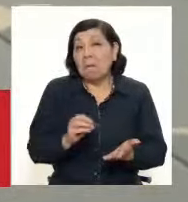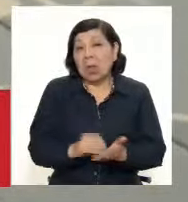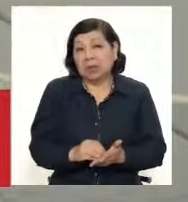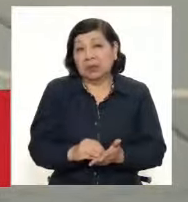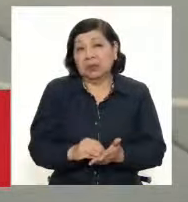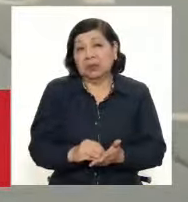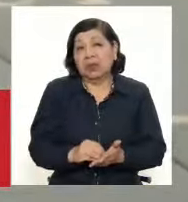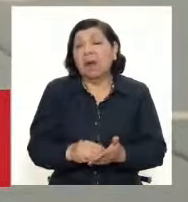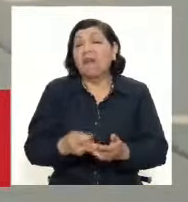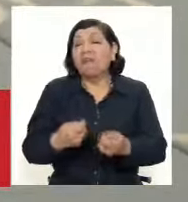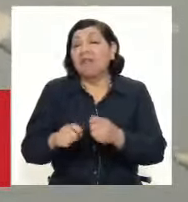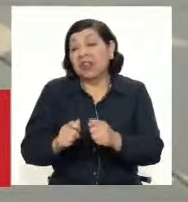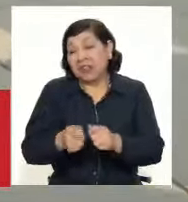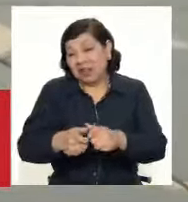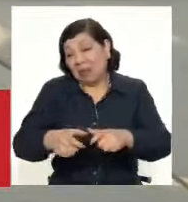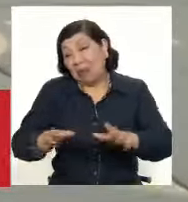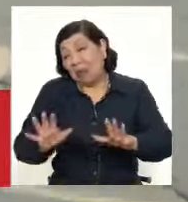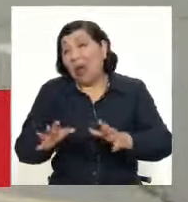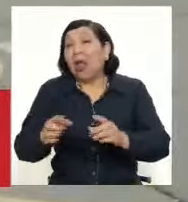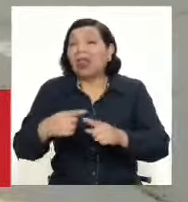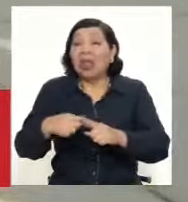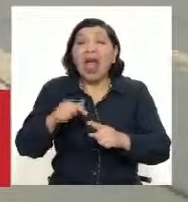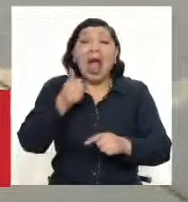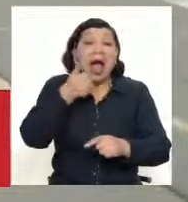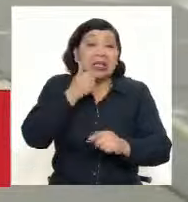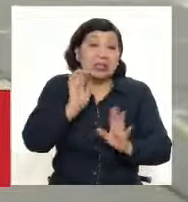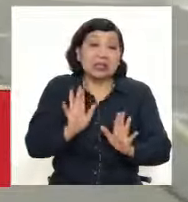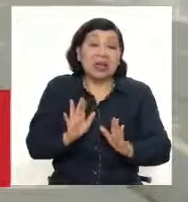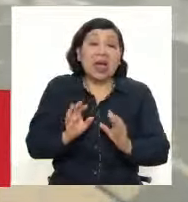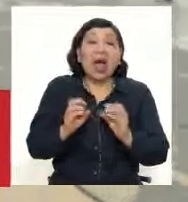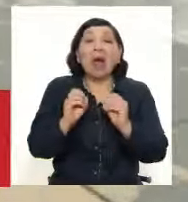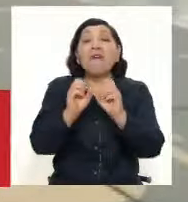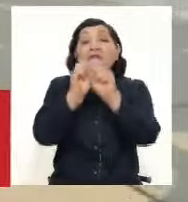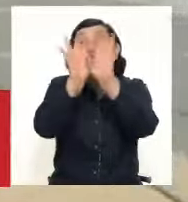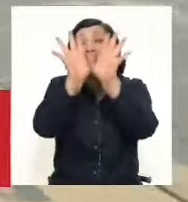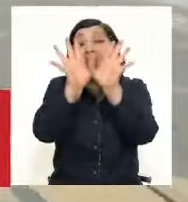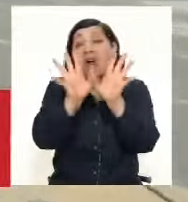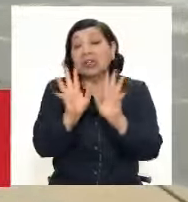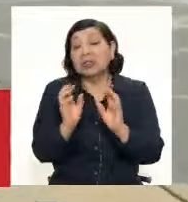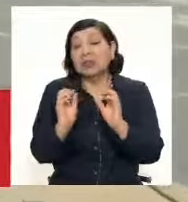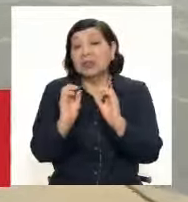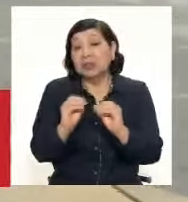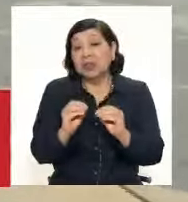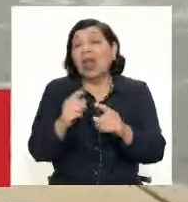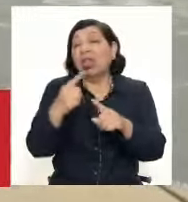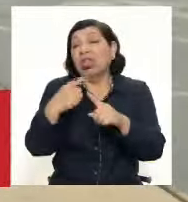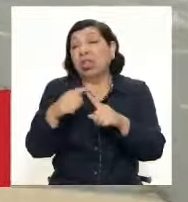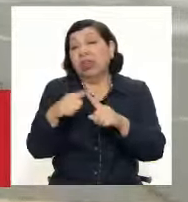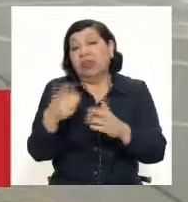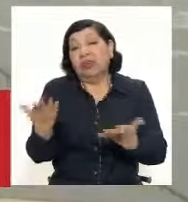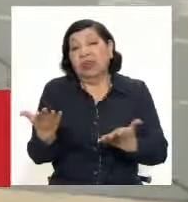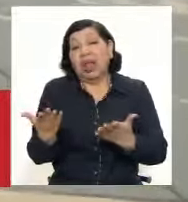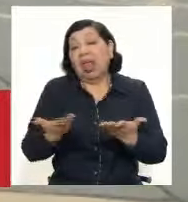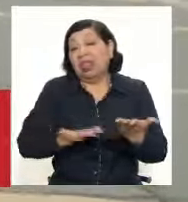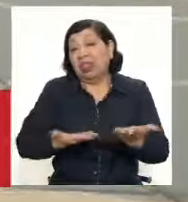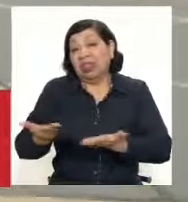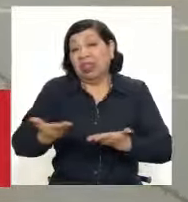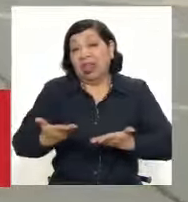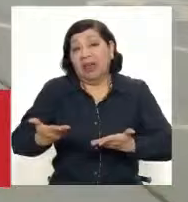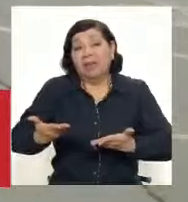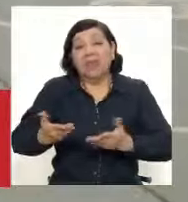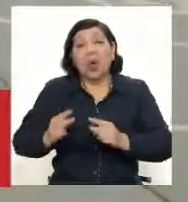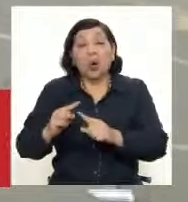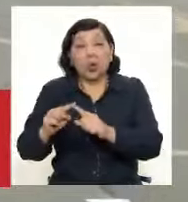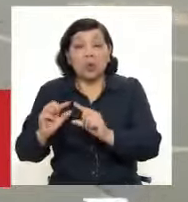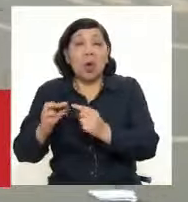los souvenirs como también lo han hecho ayer. Los arreglos florales lo estamos viendo que son de diferentes tiendas